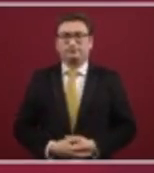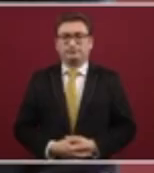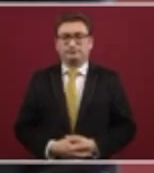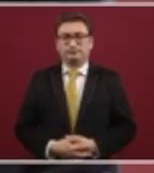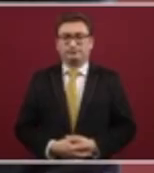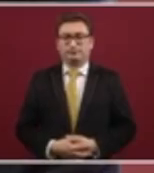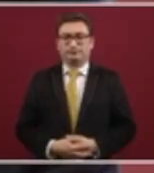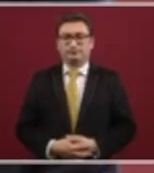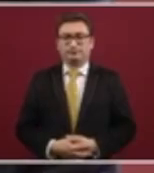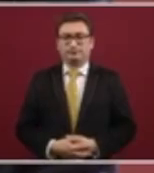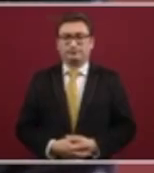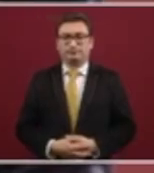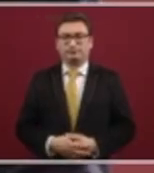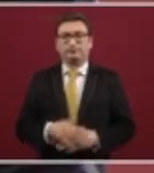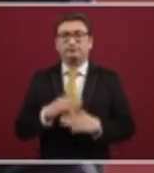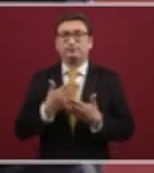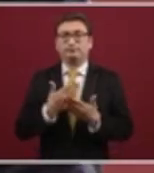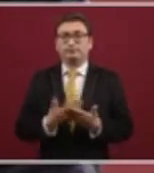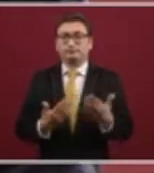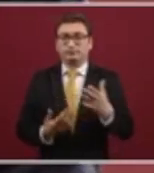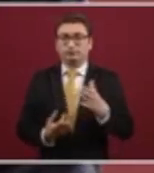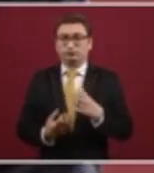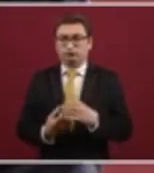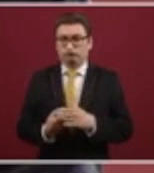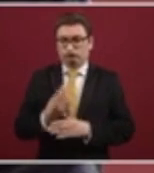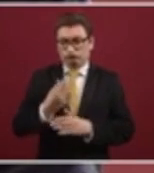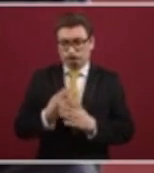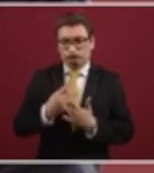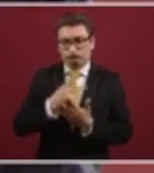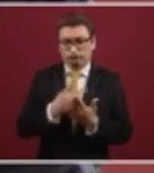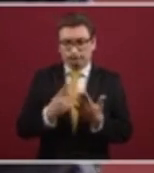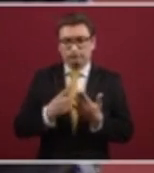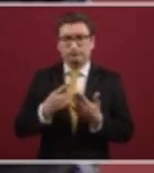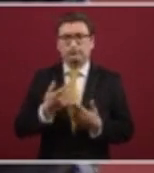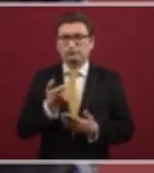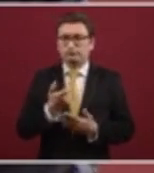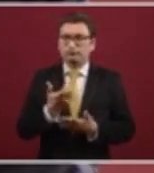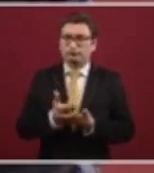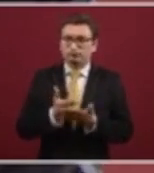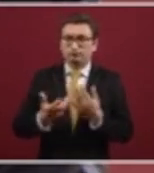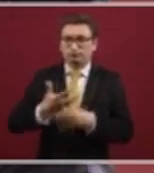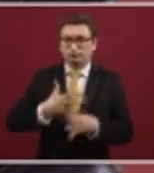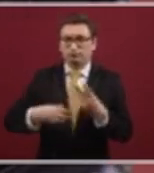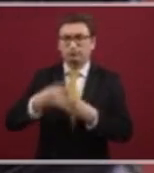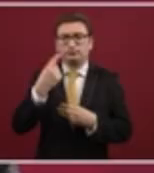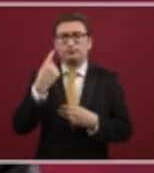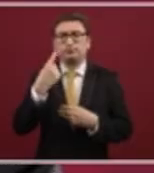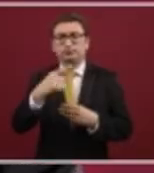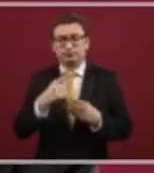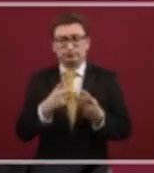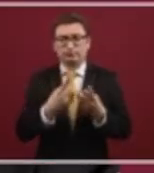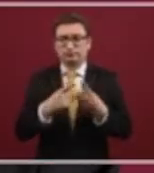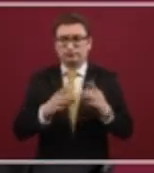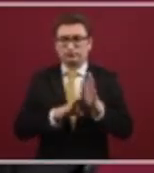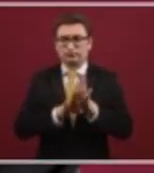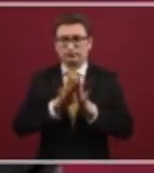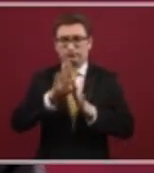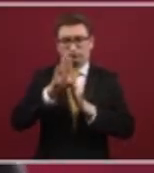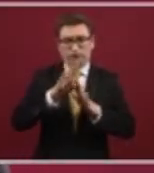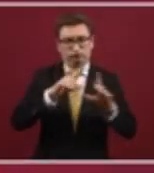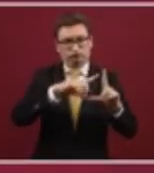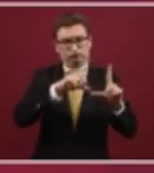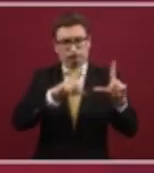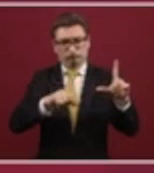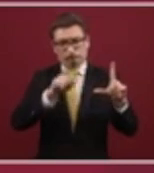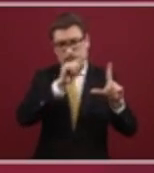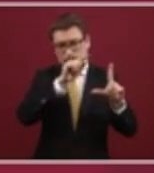caracteriza la nueva política económica para buscar que el desarrollo sea horizontal y